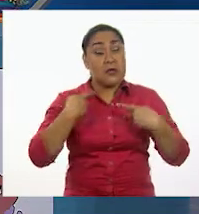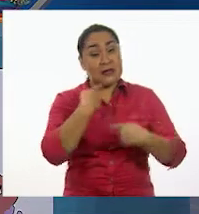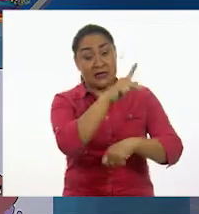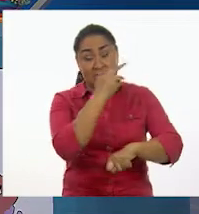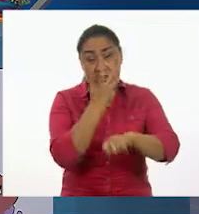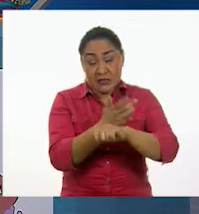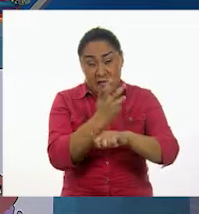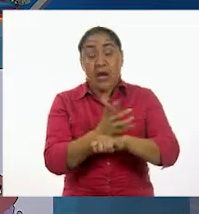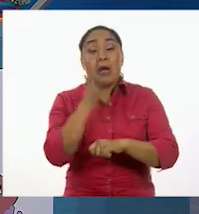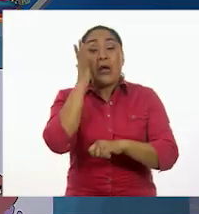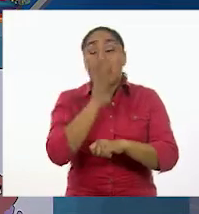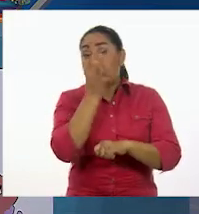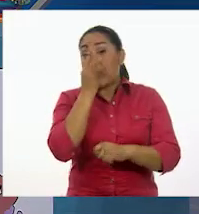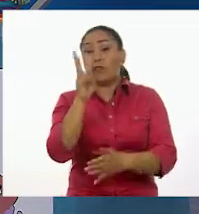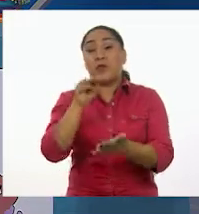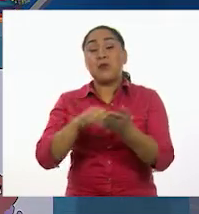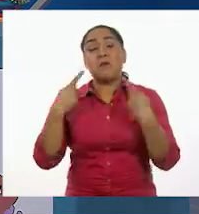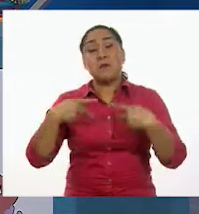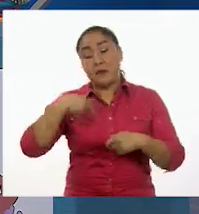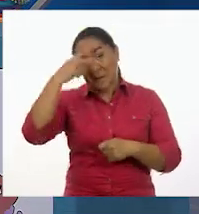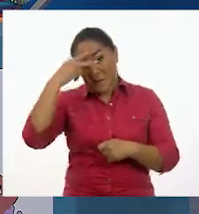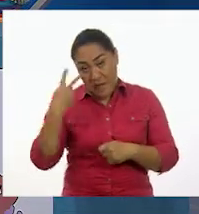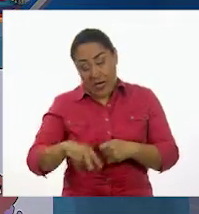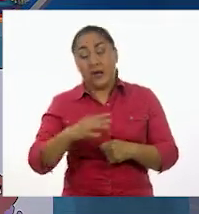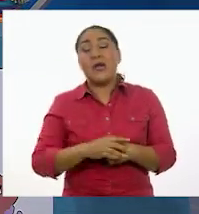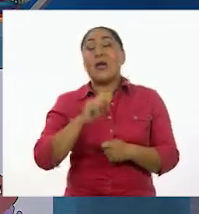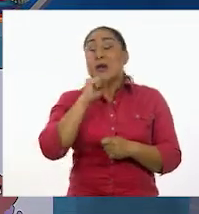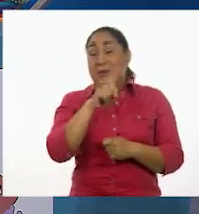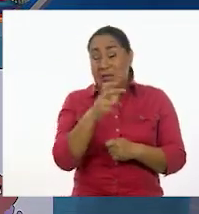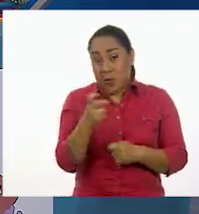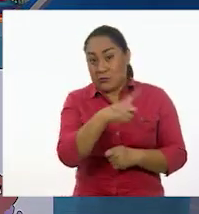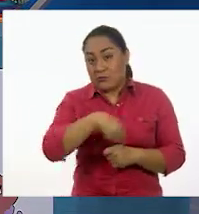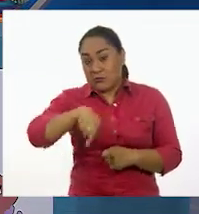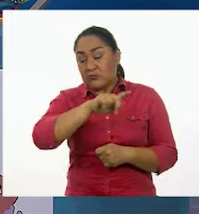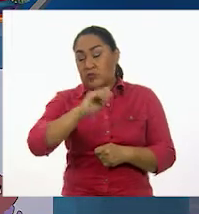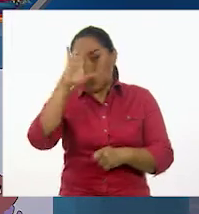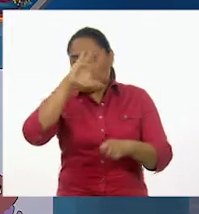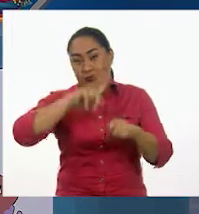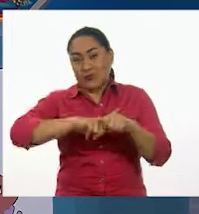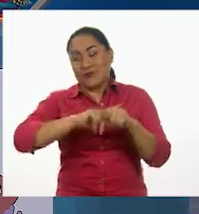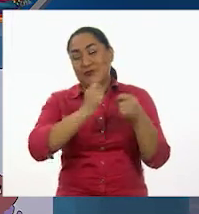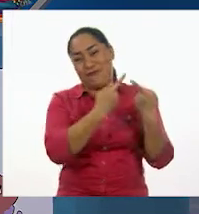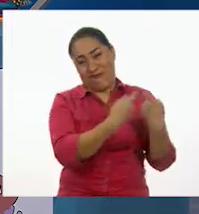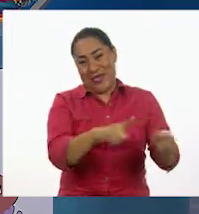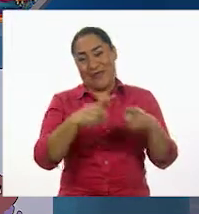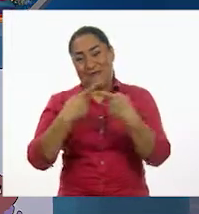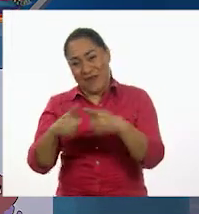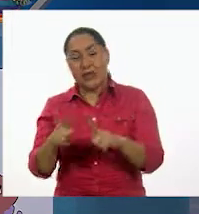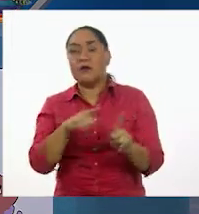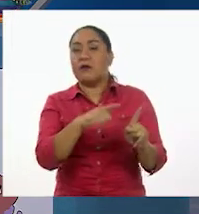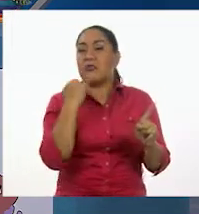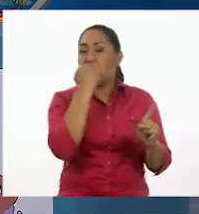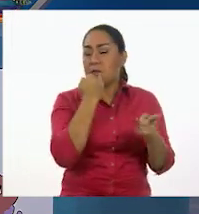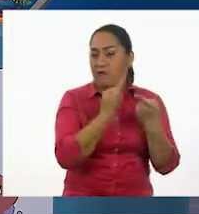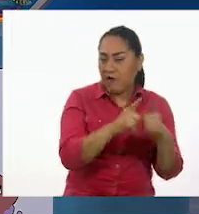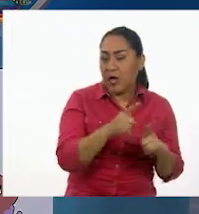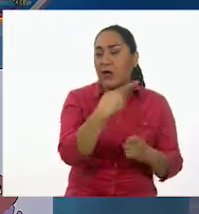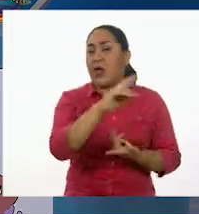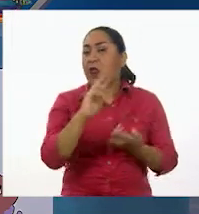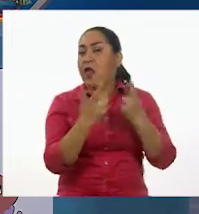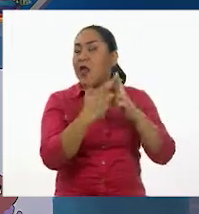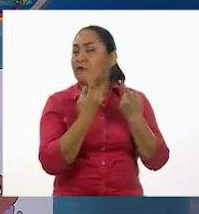y apenas unos 3,000 mexicanos. Además de que estos eran culturalmente muy distintos entre sí. Hablaban otro idioma, tenían una